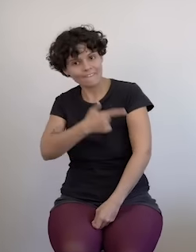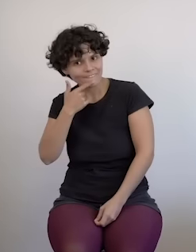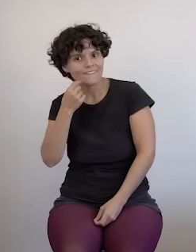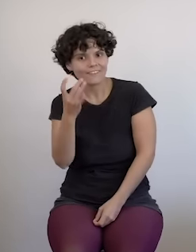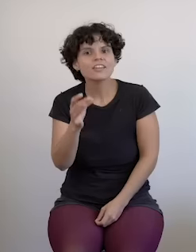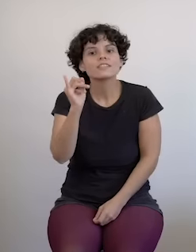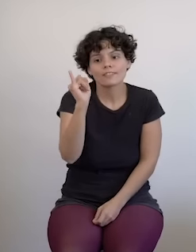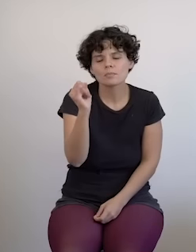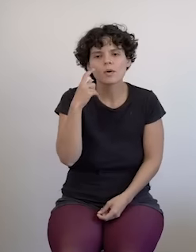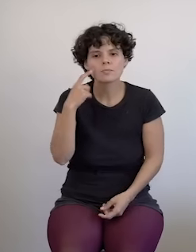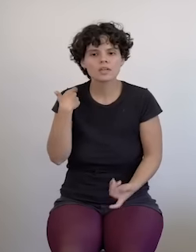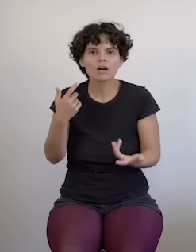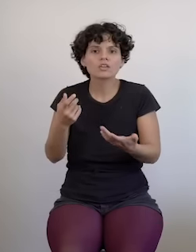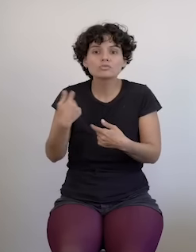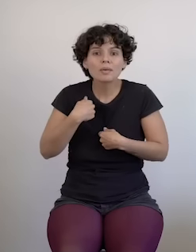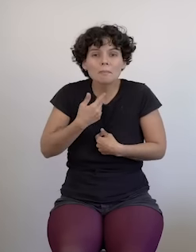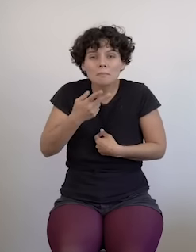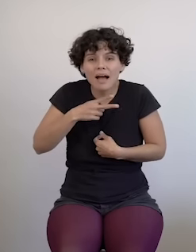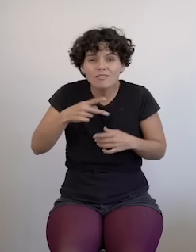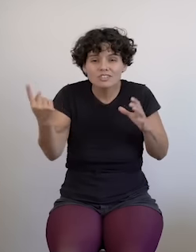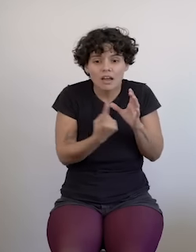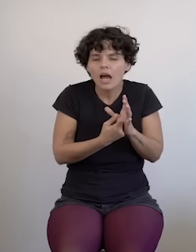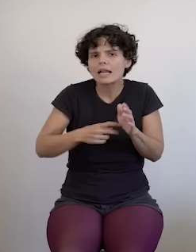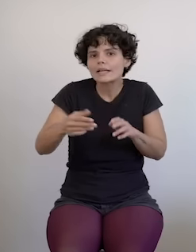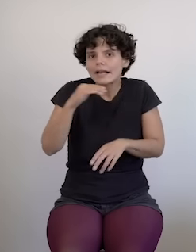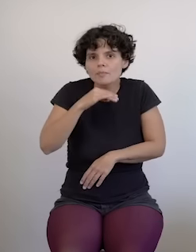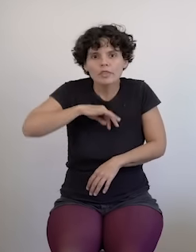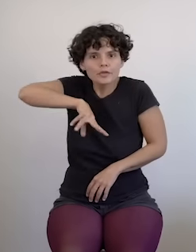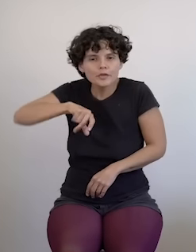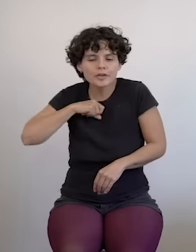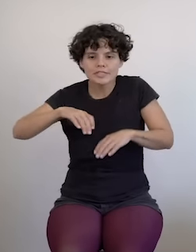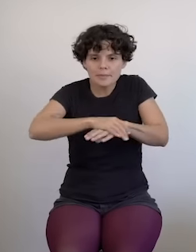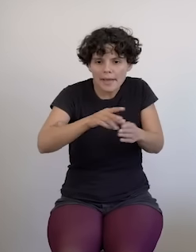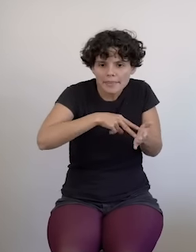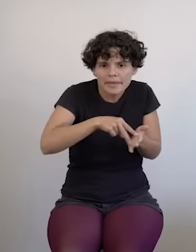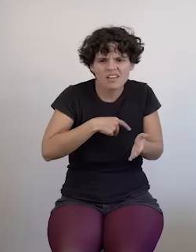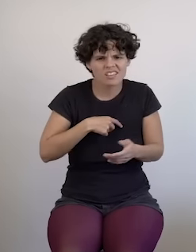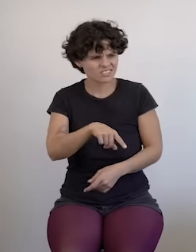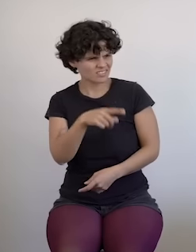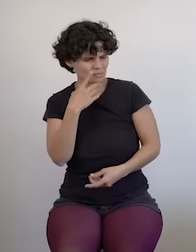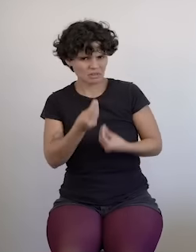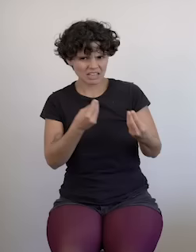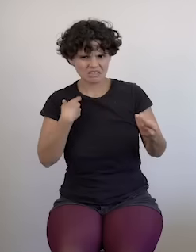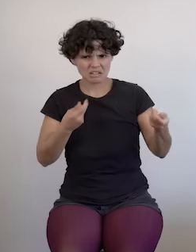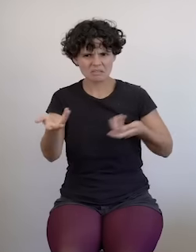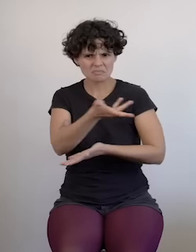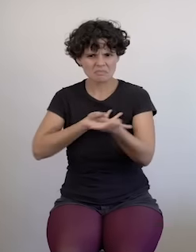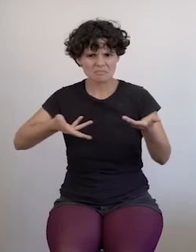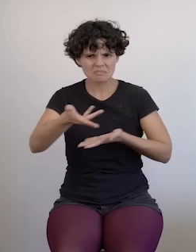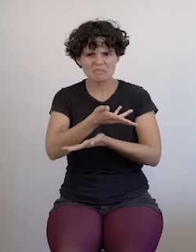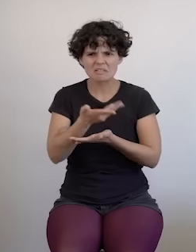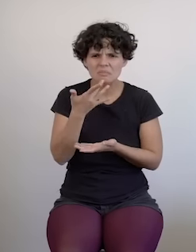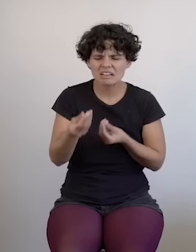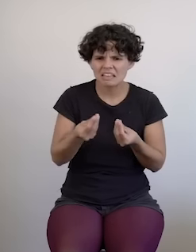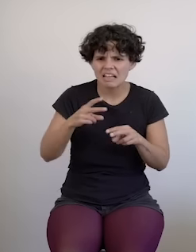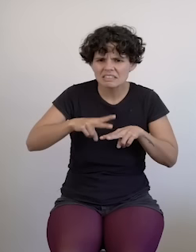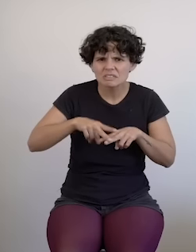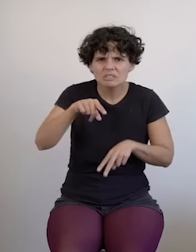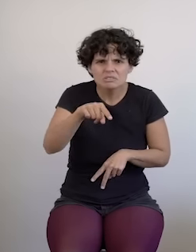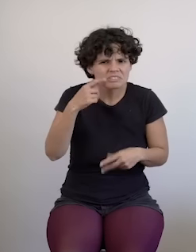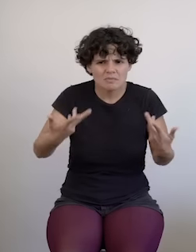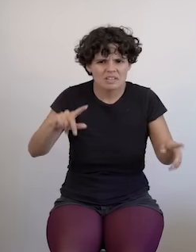¿cachai? Bueno, al tiro, pa, las zapatillas, los calcetines, al tiro, po. Es toda una guay de sobrevivencia, po. Entonces yo veía a los corosicos raspando los cepillos y ya, ¿para